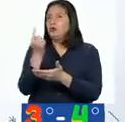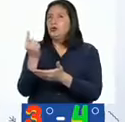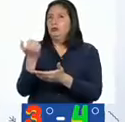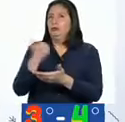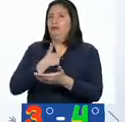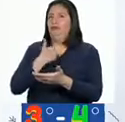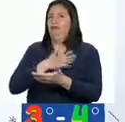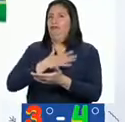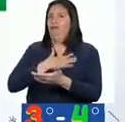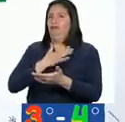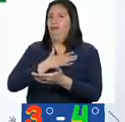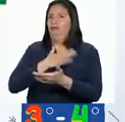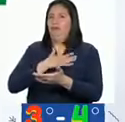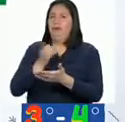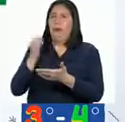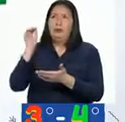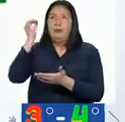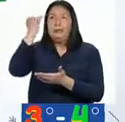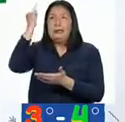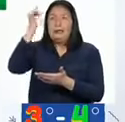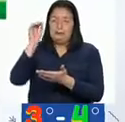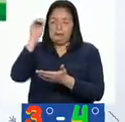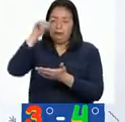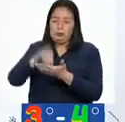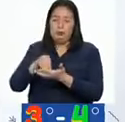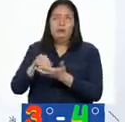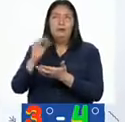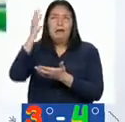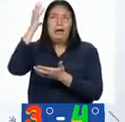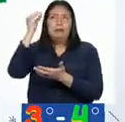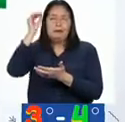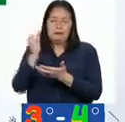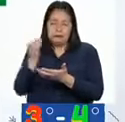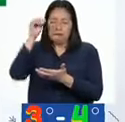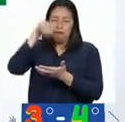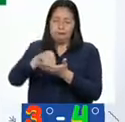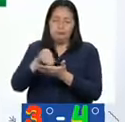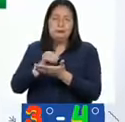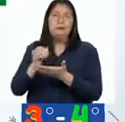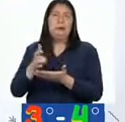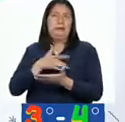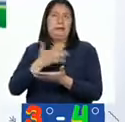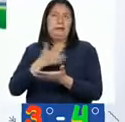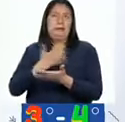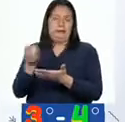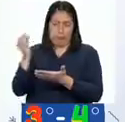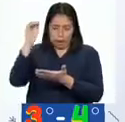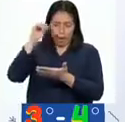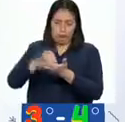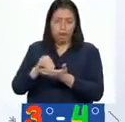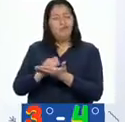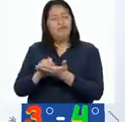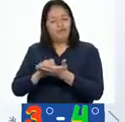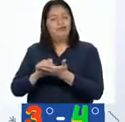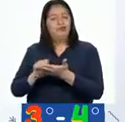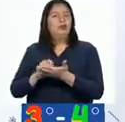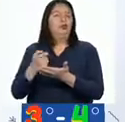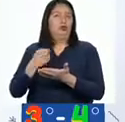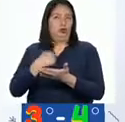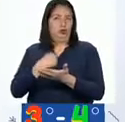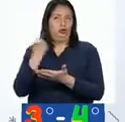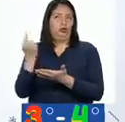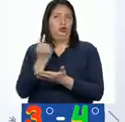mí, donde pongo mis pensamientos, mis experiencias, mis sentimientos y aquello que solamente